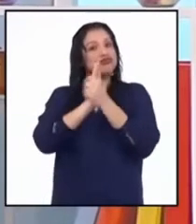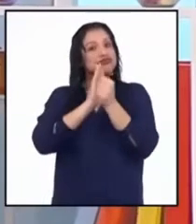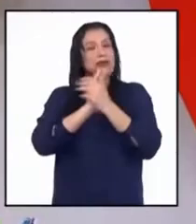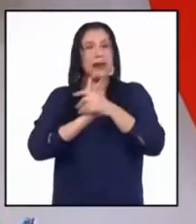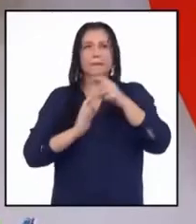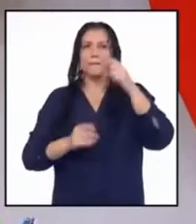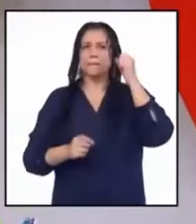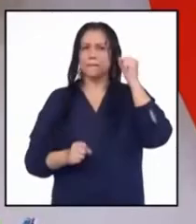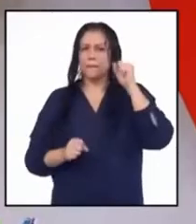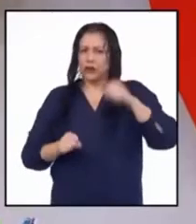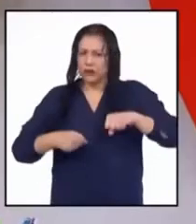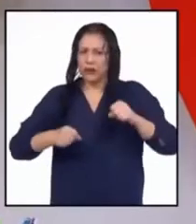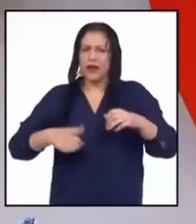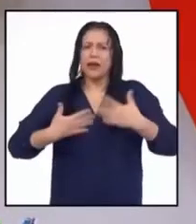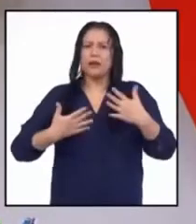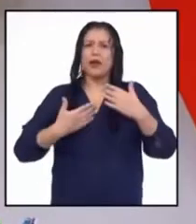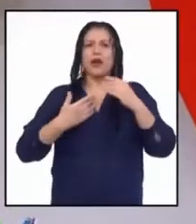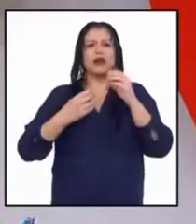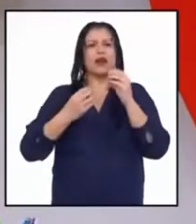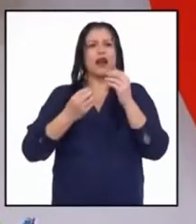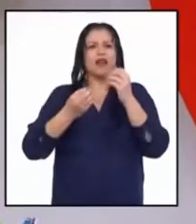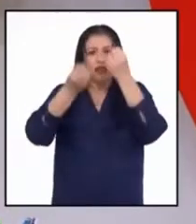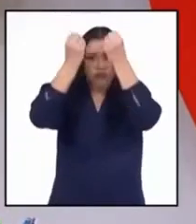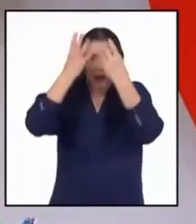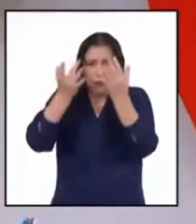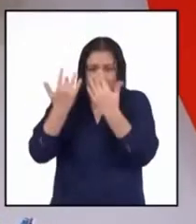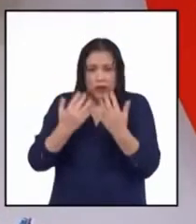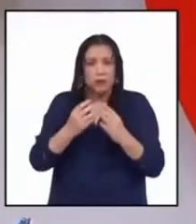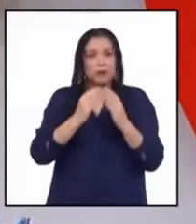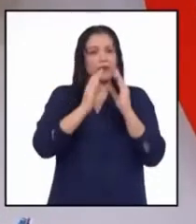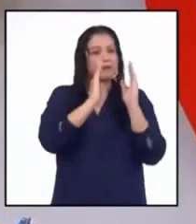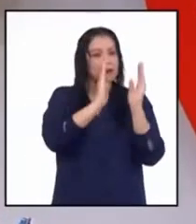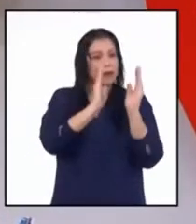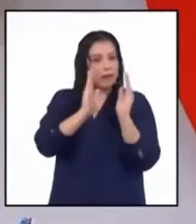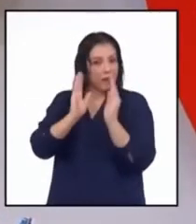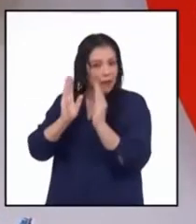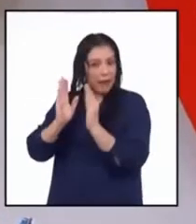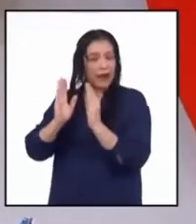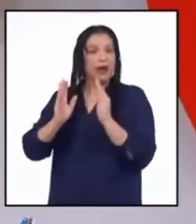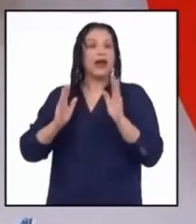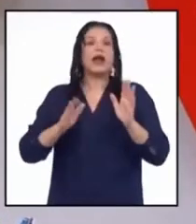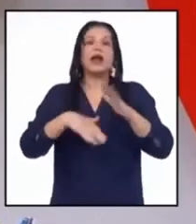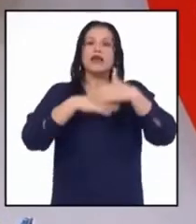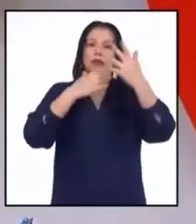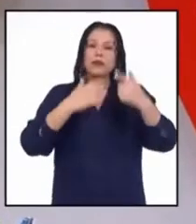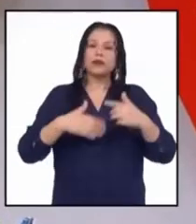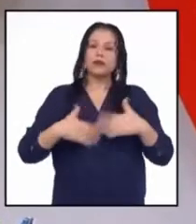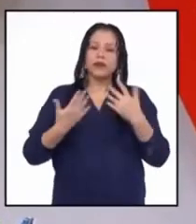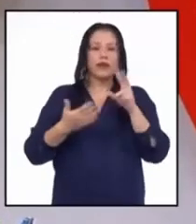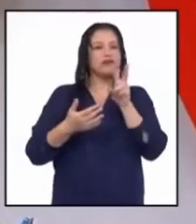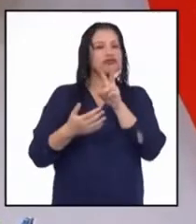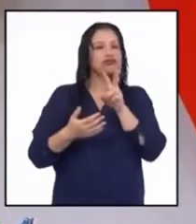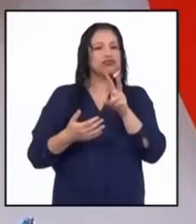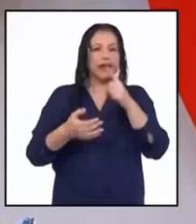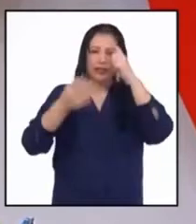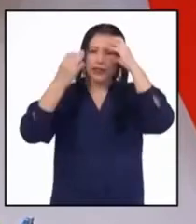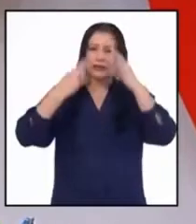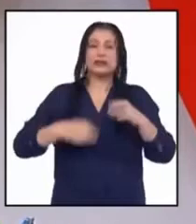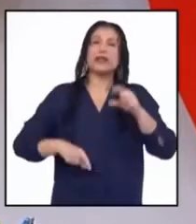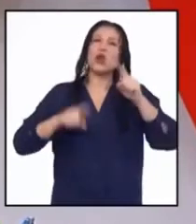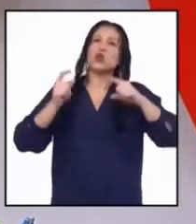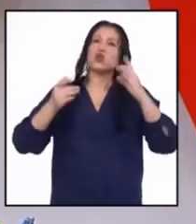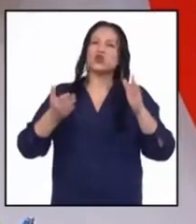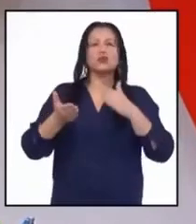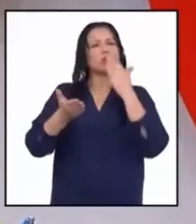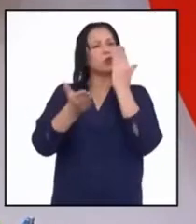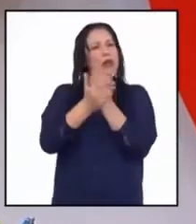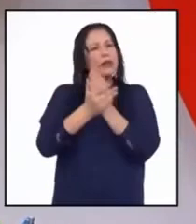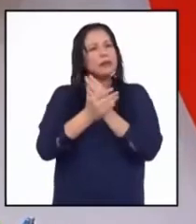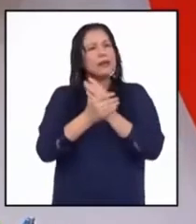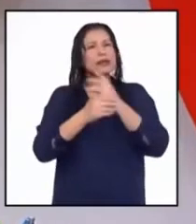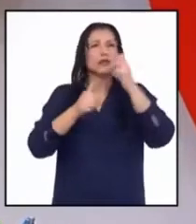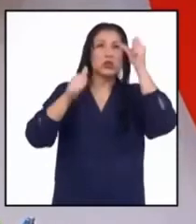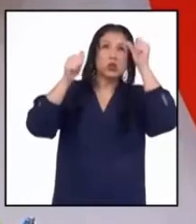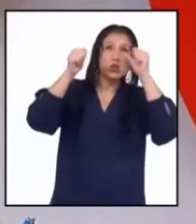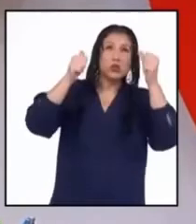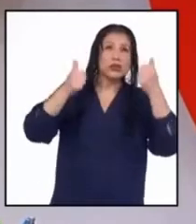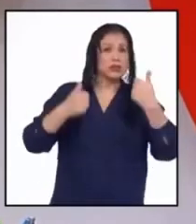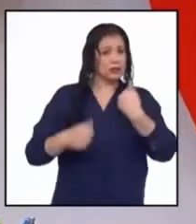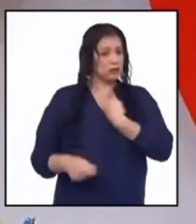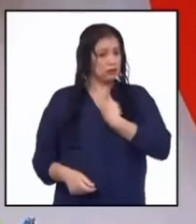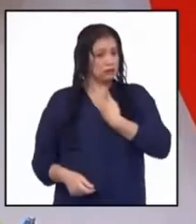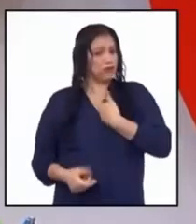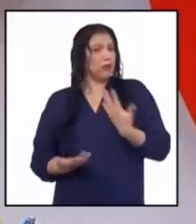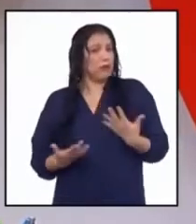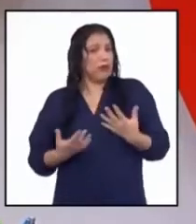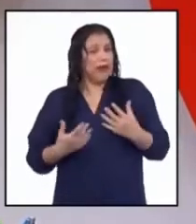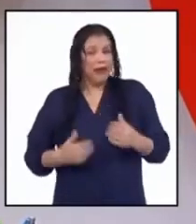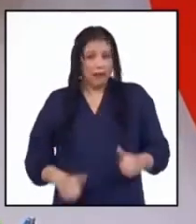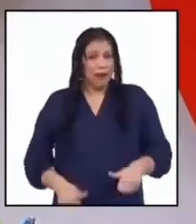organizar datos. Y con los datos ya bien organizaditos, tomar decisiones acerca de dilemas que podamos tener en la vida real,